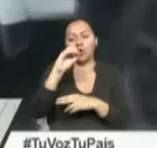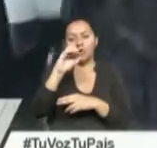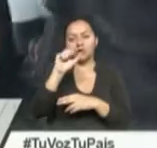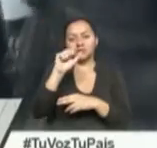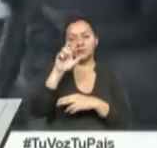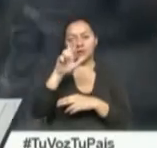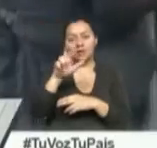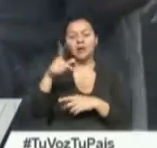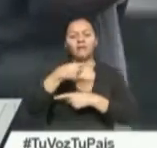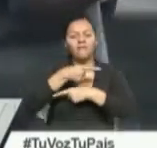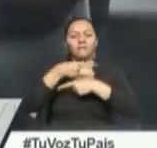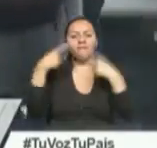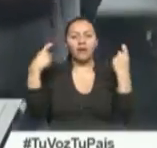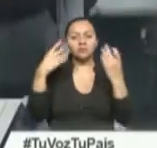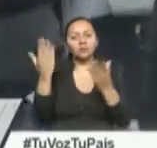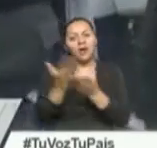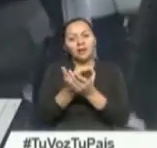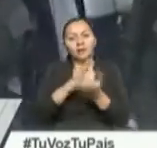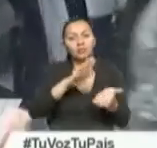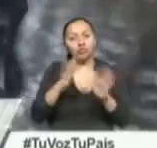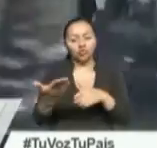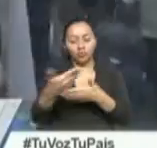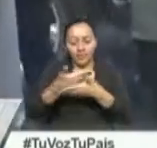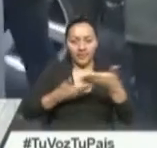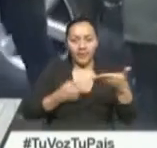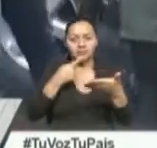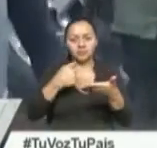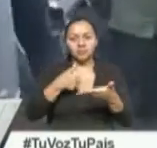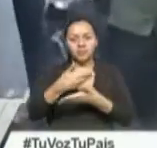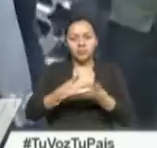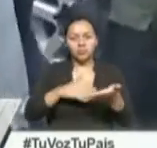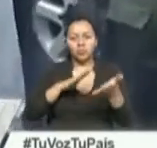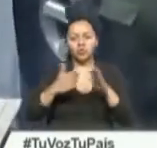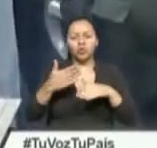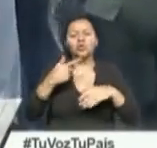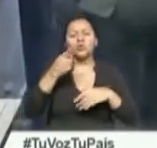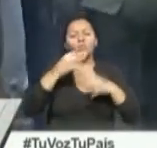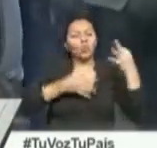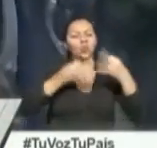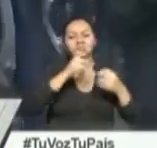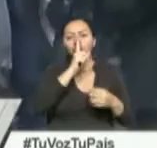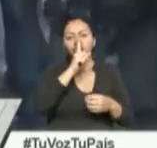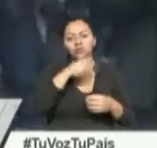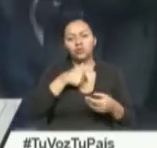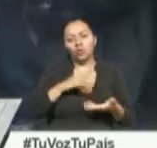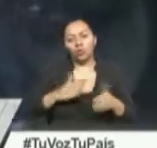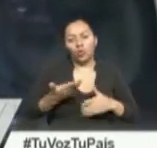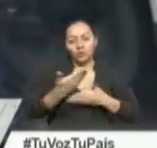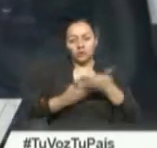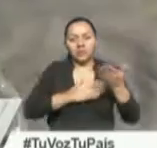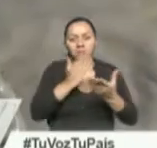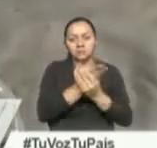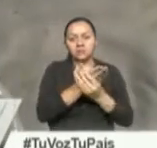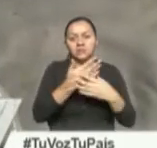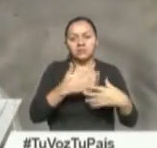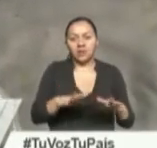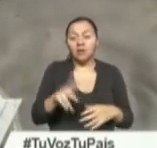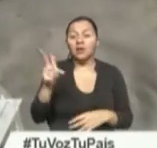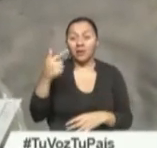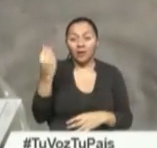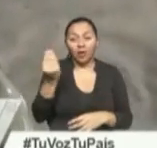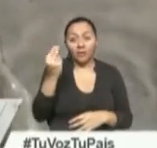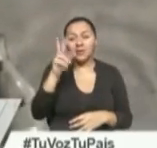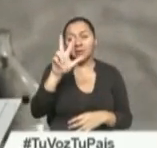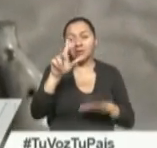de su propia acta de defunción, con lo que esperaba que se archivaran los procesos judiciales en su contra. El delincuente de 36 años